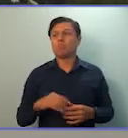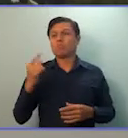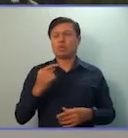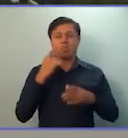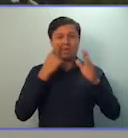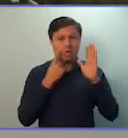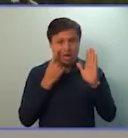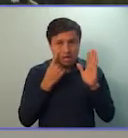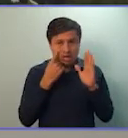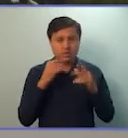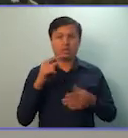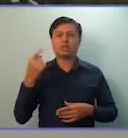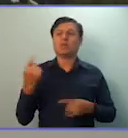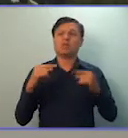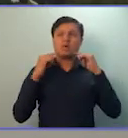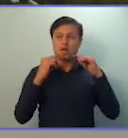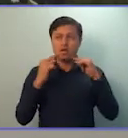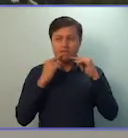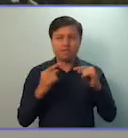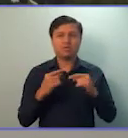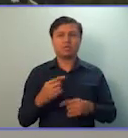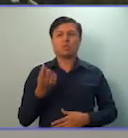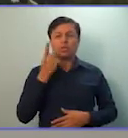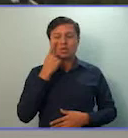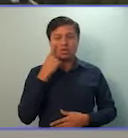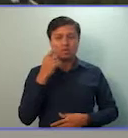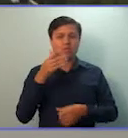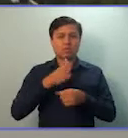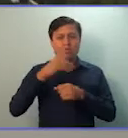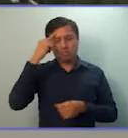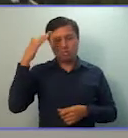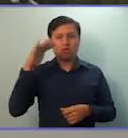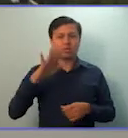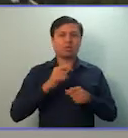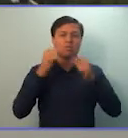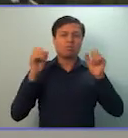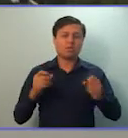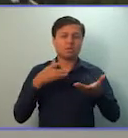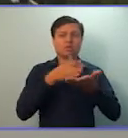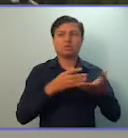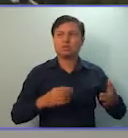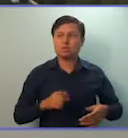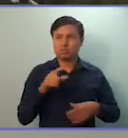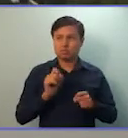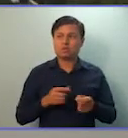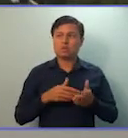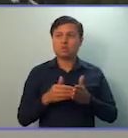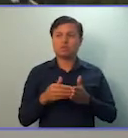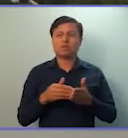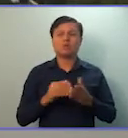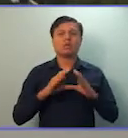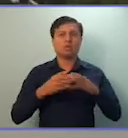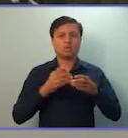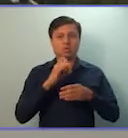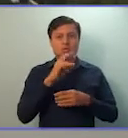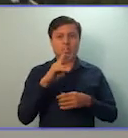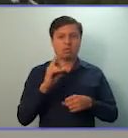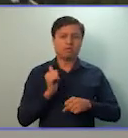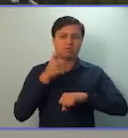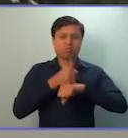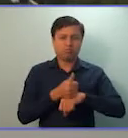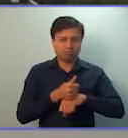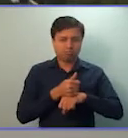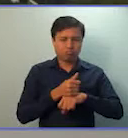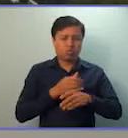vigilantes jefes de centros supervisor de los partidos están a las cinco de la mañana y así es ahora pueden ingresar las juntas receptoras de voto